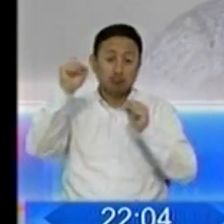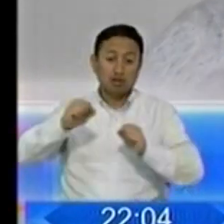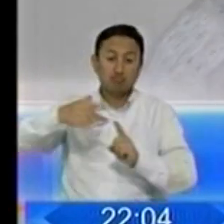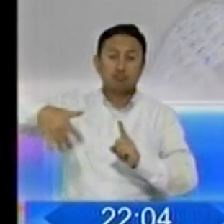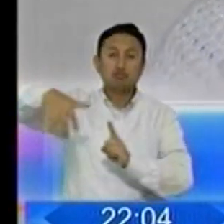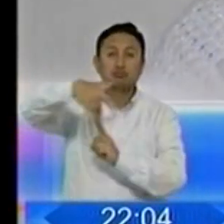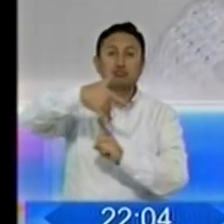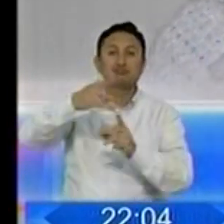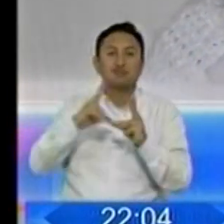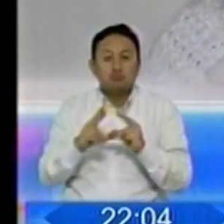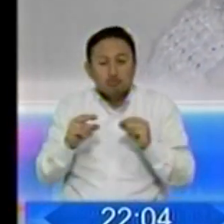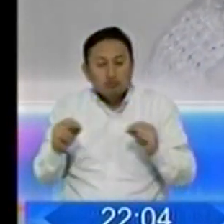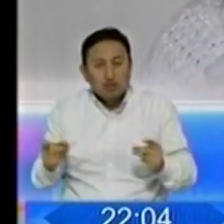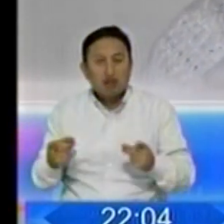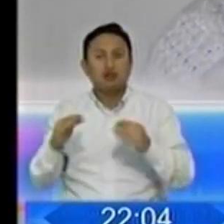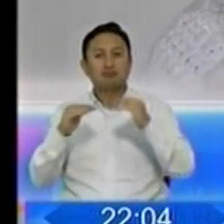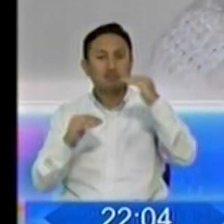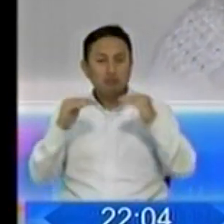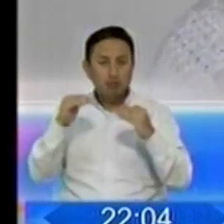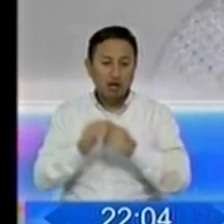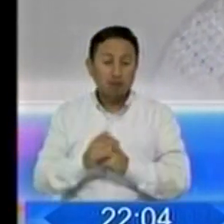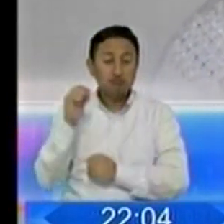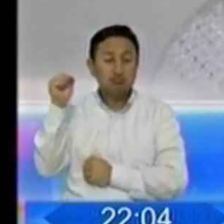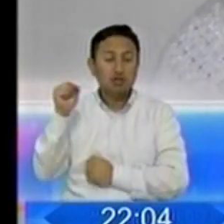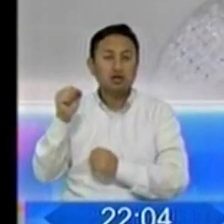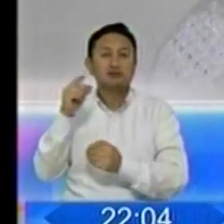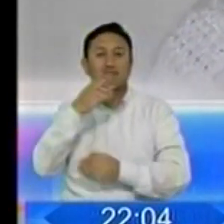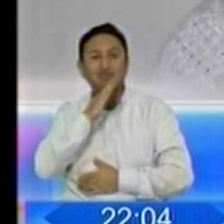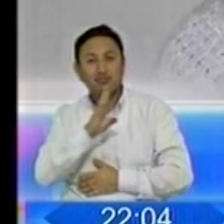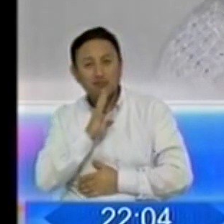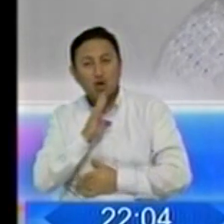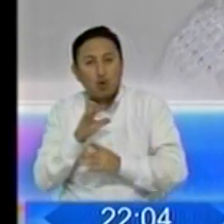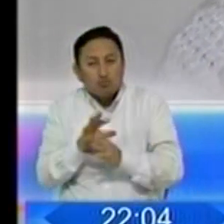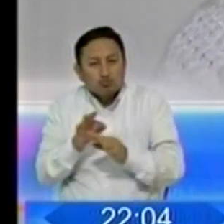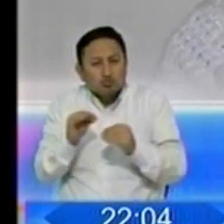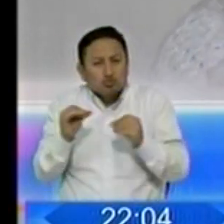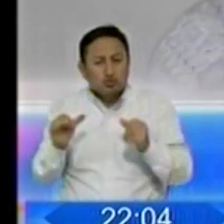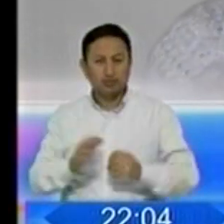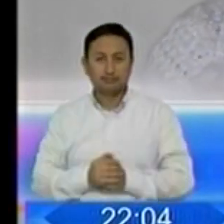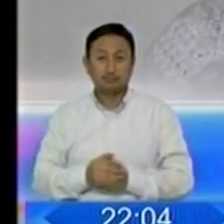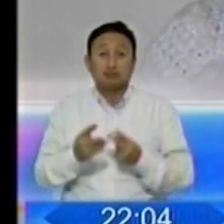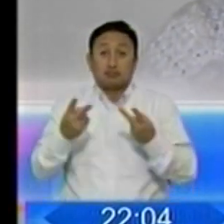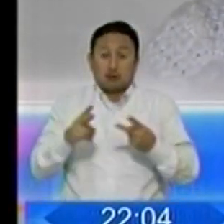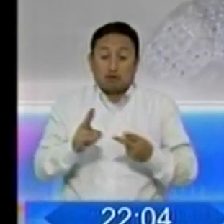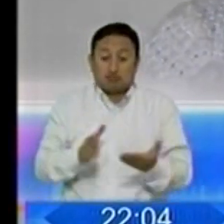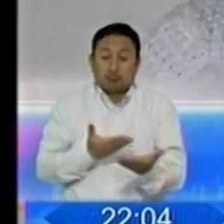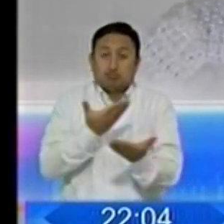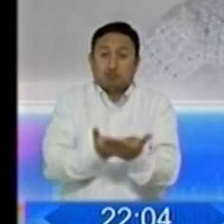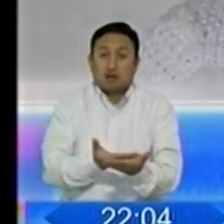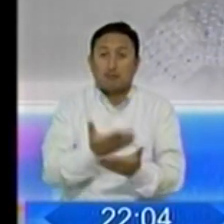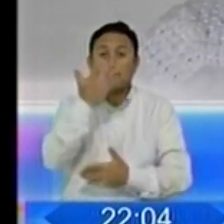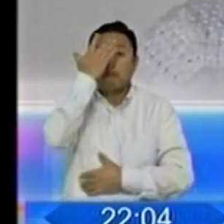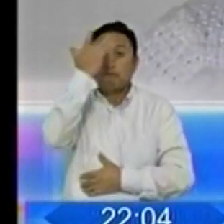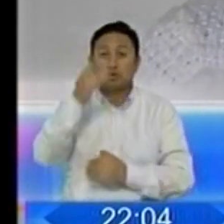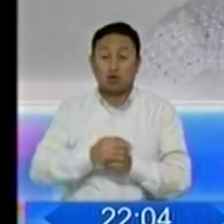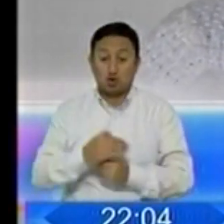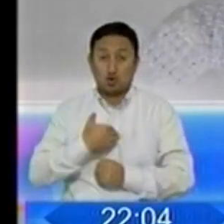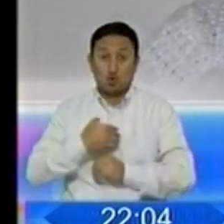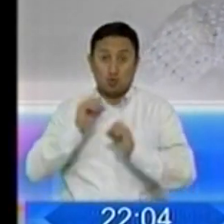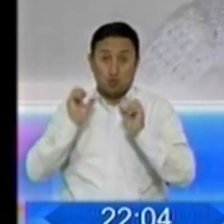sano y ecológicamente equilibrado, el derecho a la calidad del agua, y también lo presenté porque también estoy